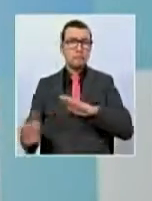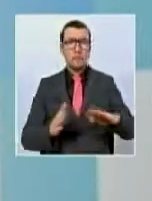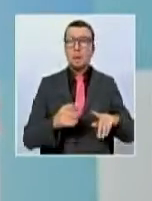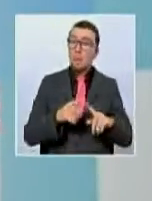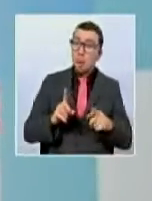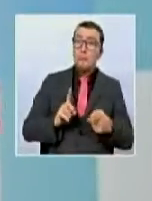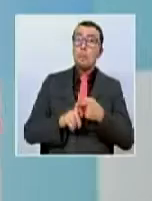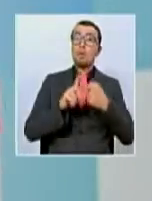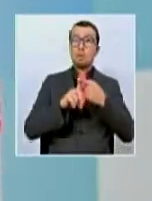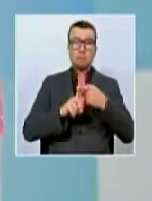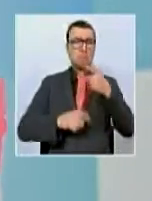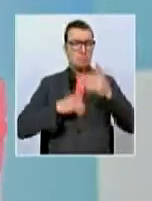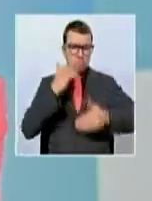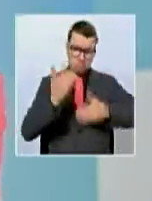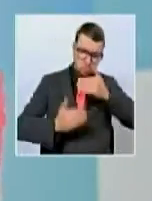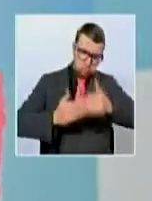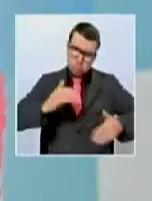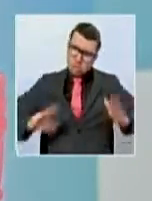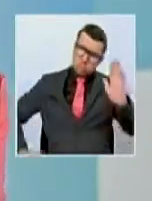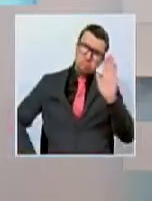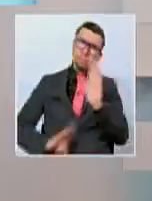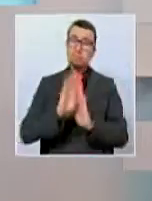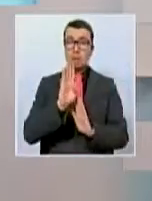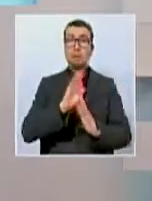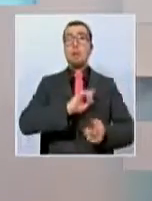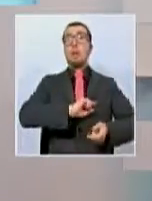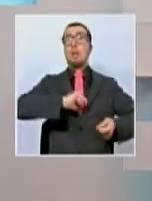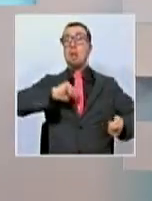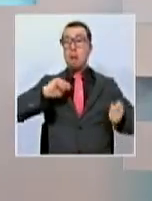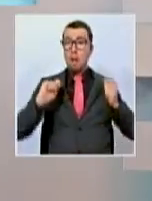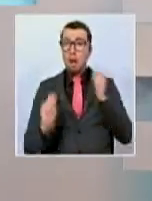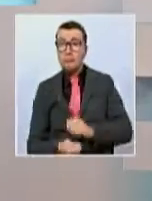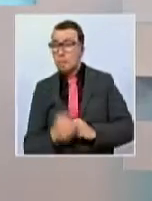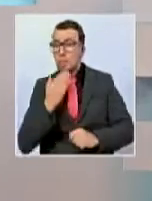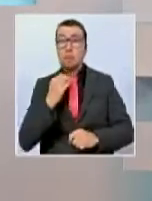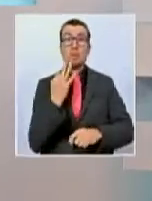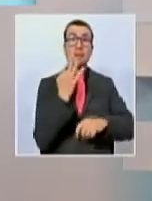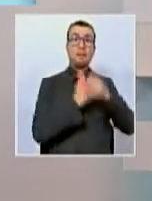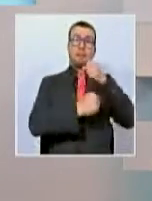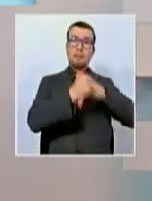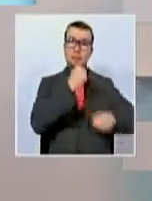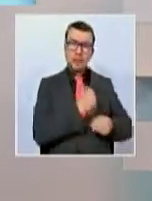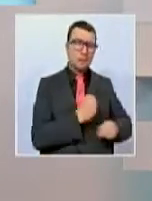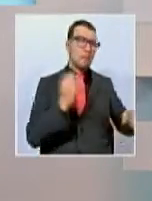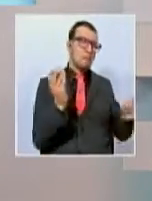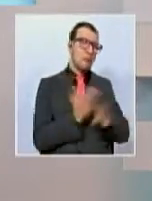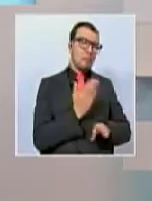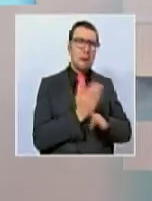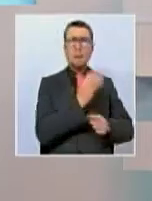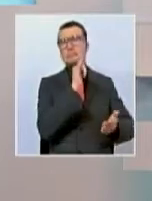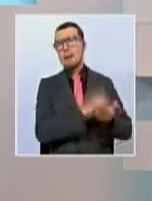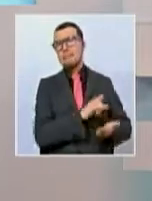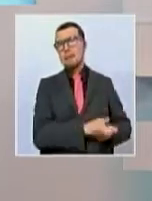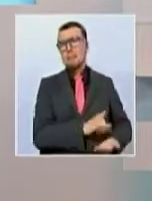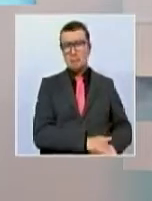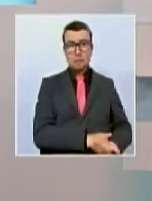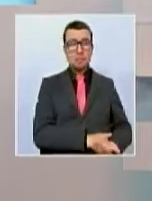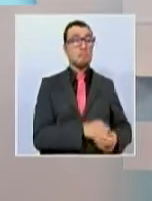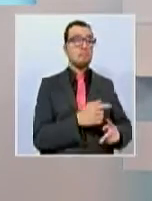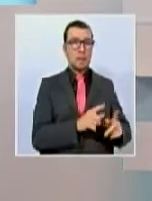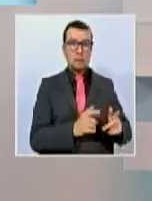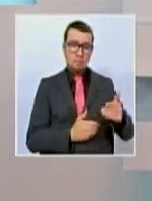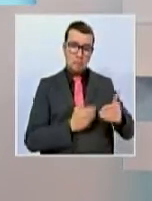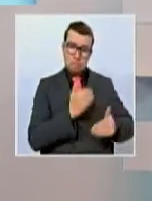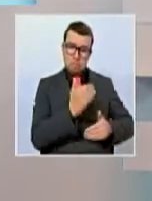hemos evolucionado, es decir, partimos de un problema hace 3 años y en los últimos 3 años hemos logrado que el